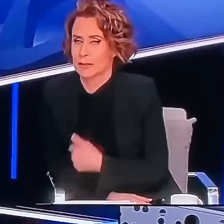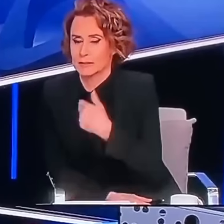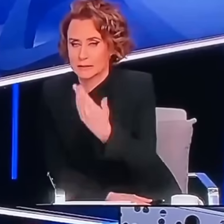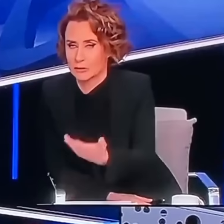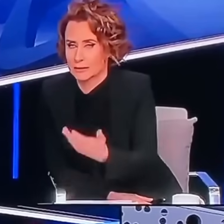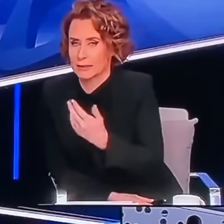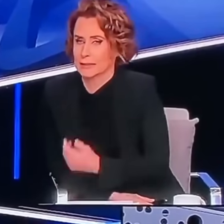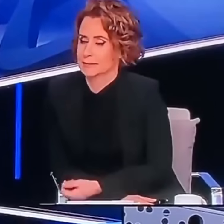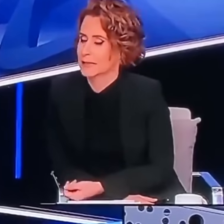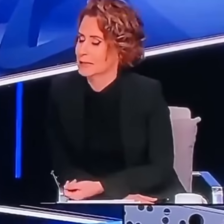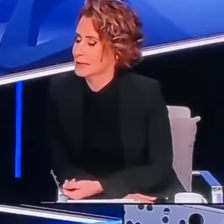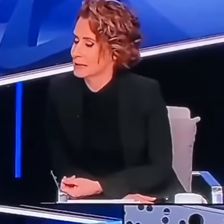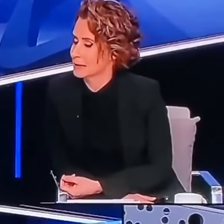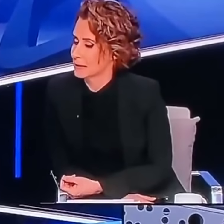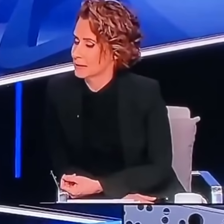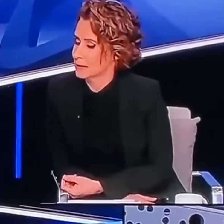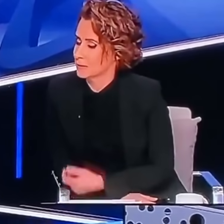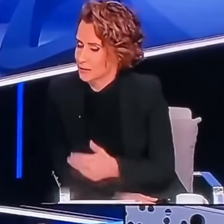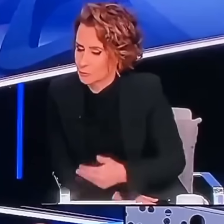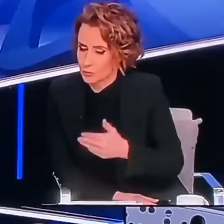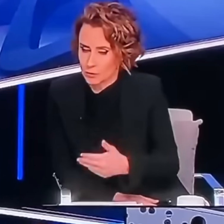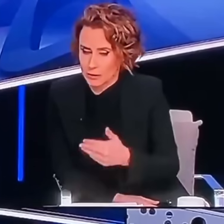puedan volver a abandonarse, sino que se tengan que estar,